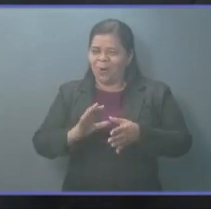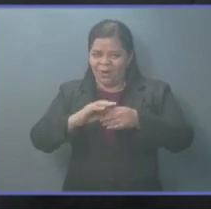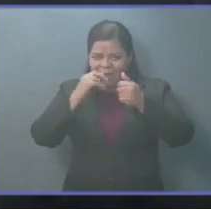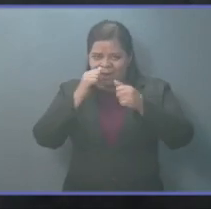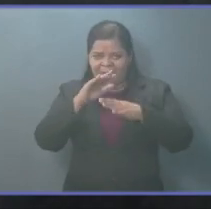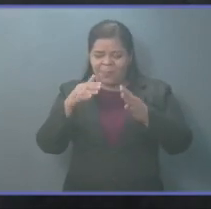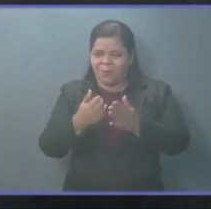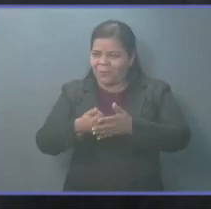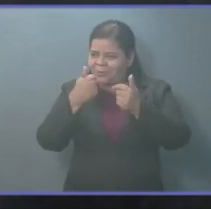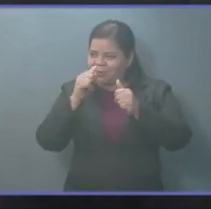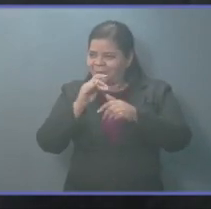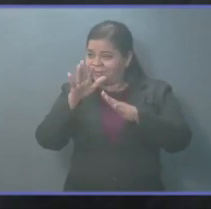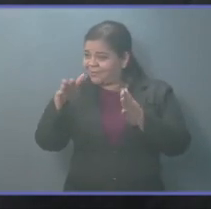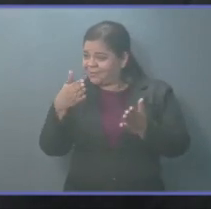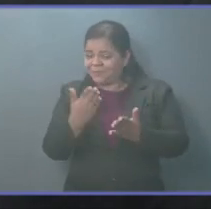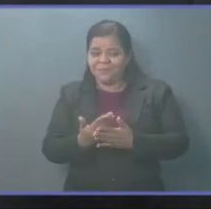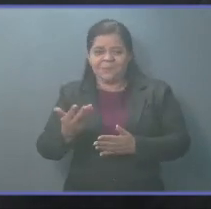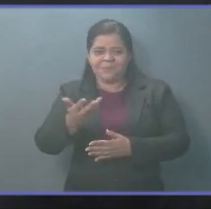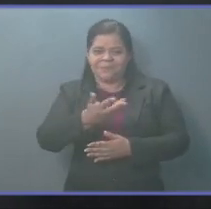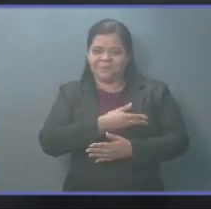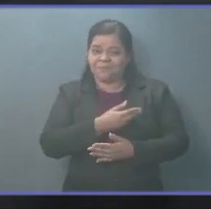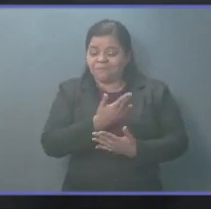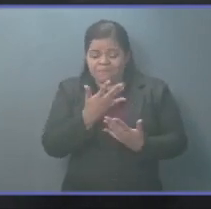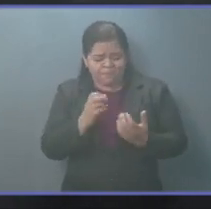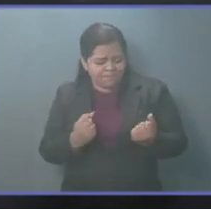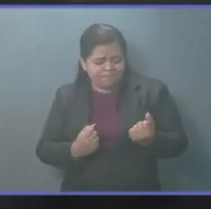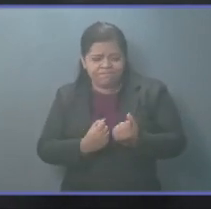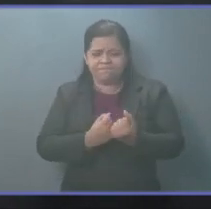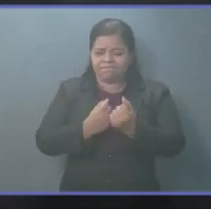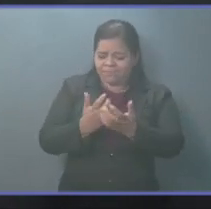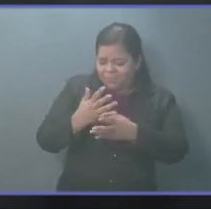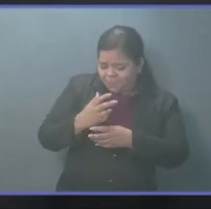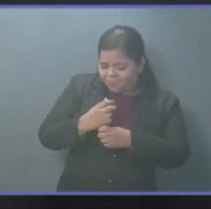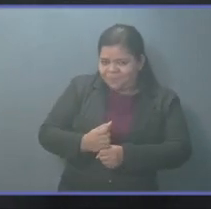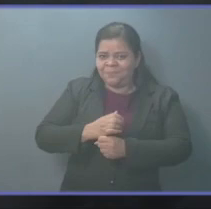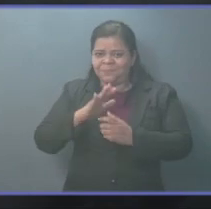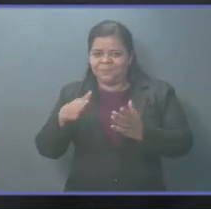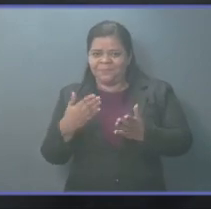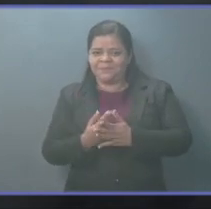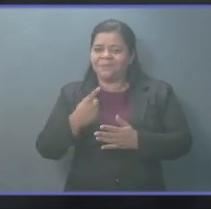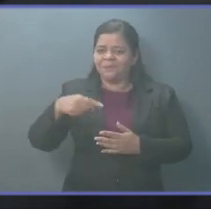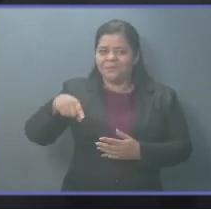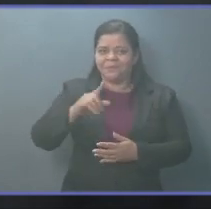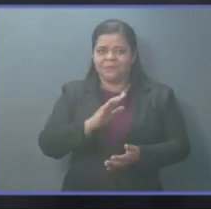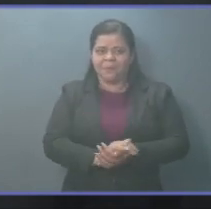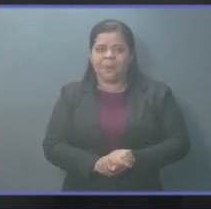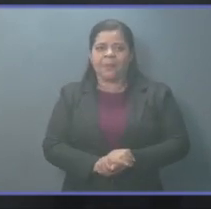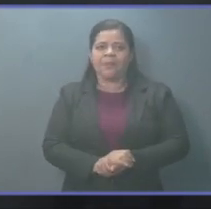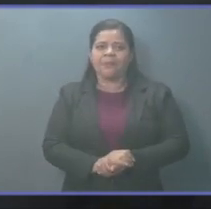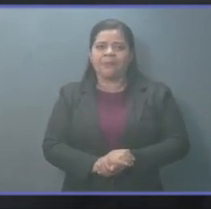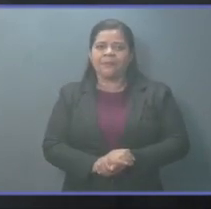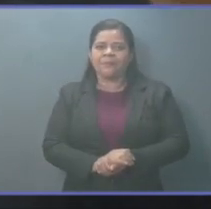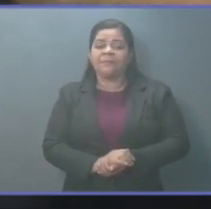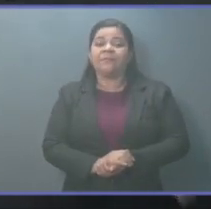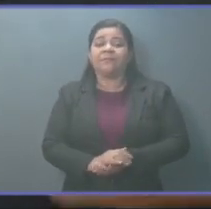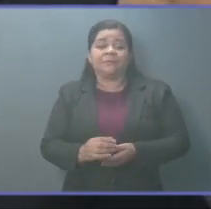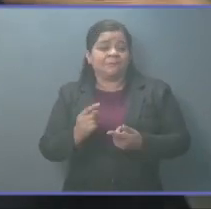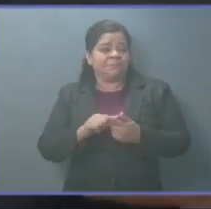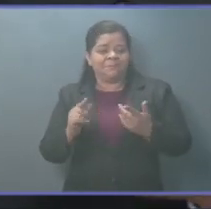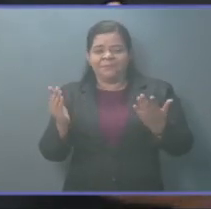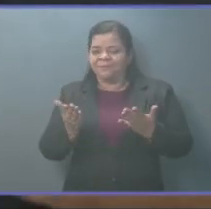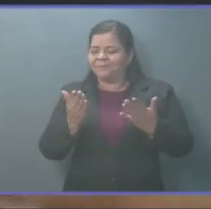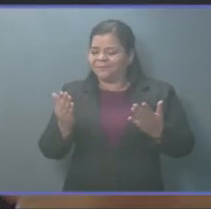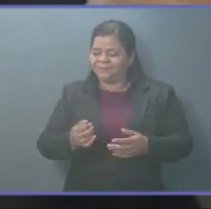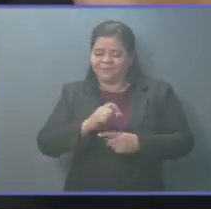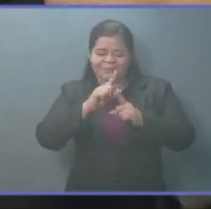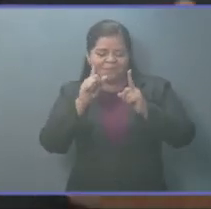orden a usted de que lo acompañe a darle seguridad a él y él ordena una masacre, ¿no se haría usted la